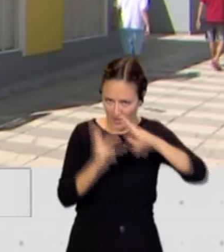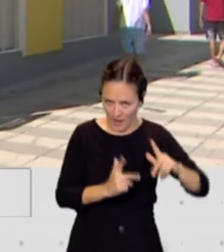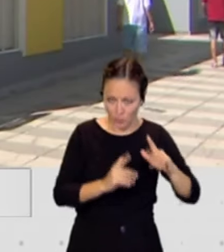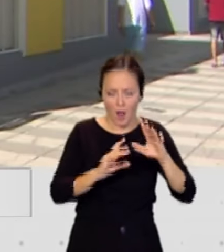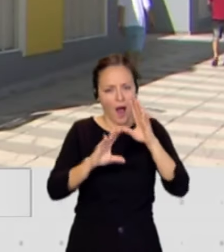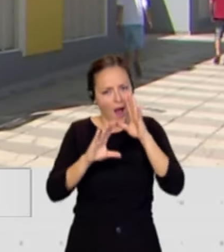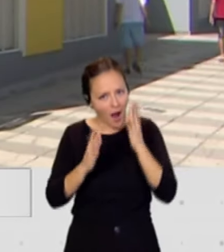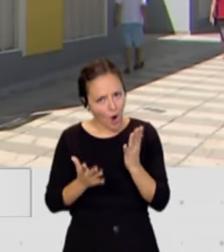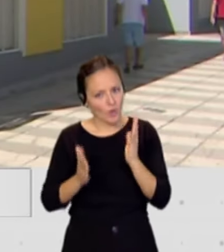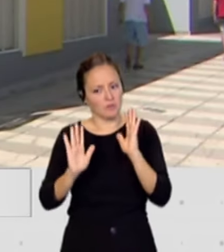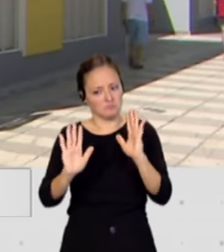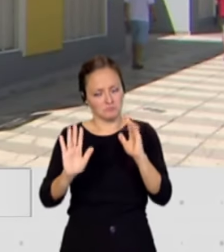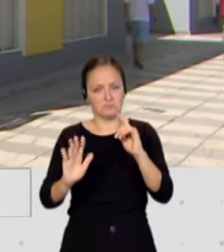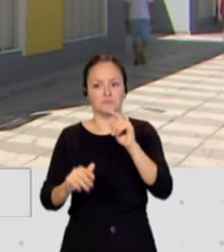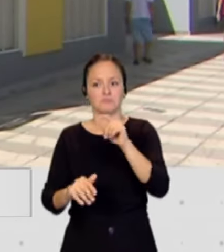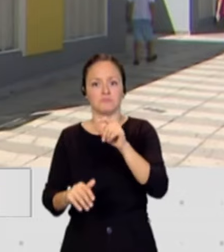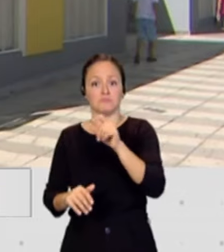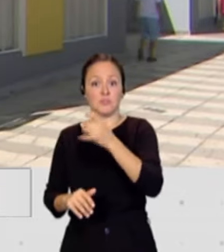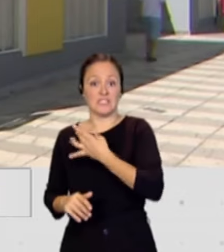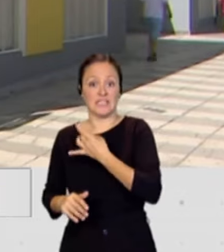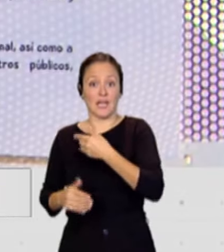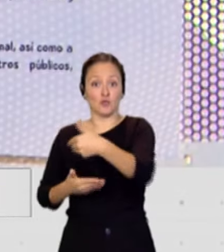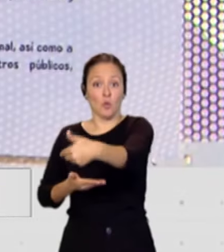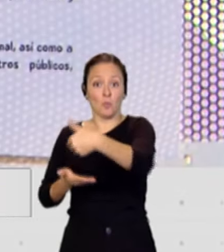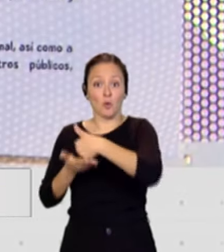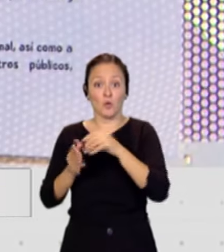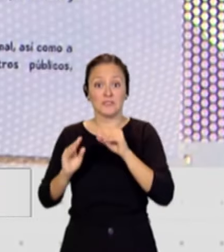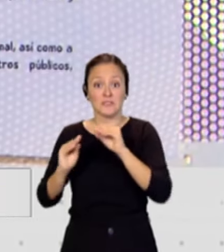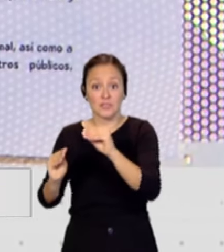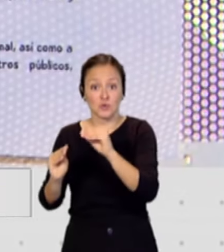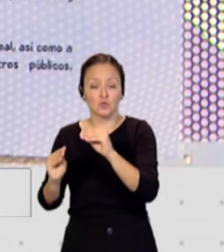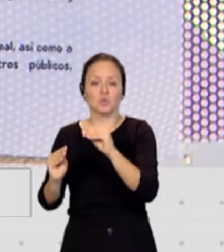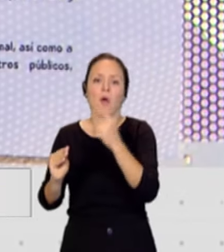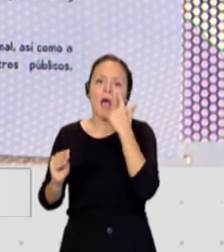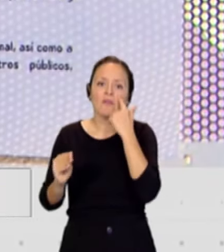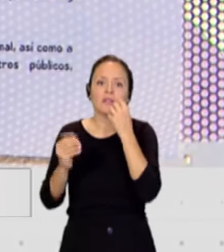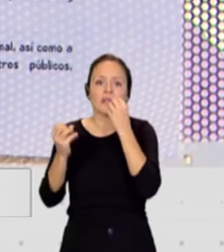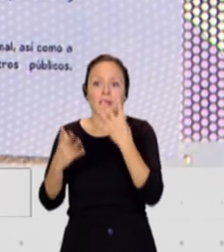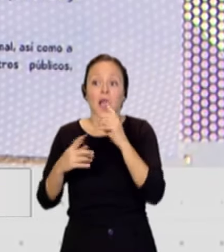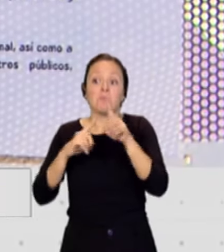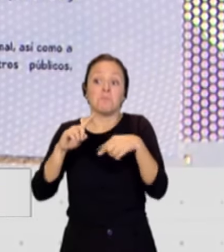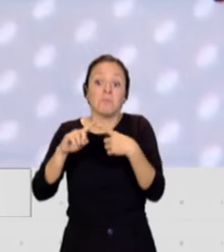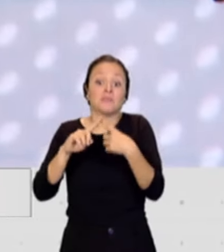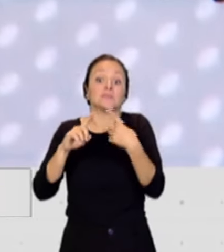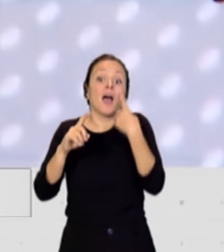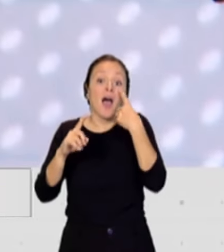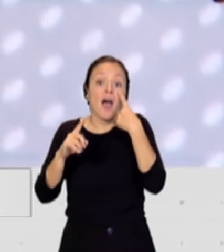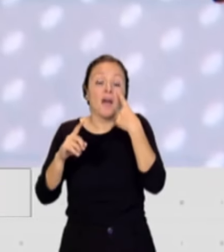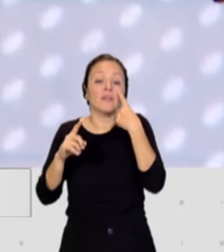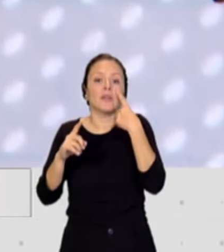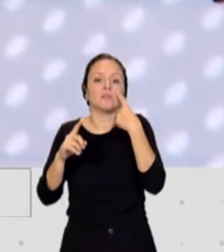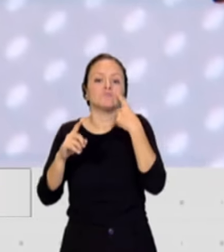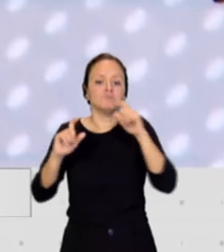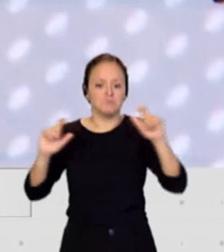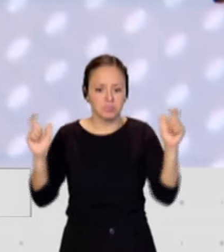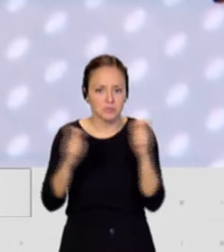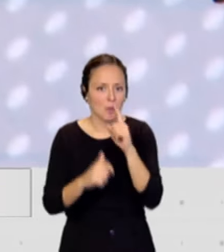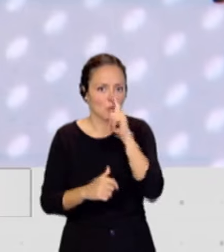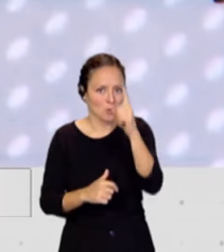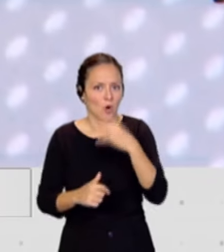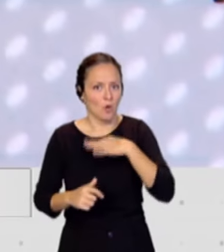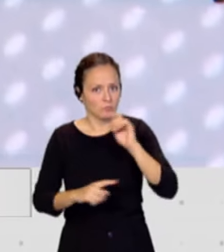escuchar Cuál es la propuesta de los sindicatos Y a partir de ahí Tendremos que llegar a un acuerdo para que en el próximo curso ya haya una bajada de ratio consejero por qué